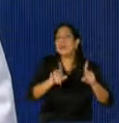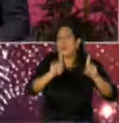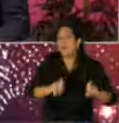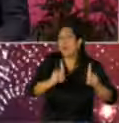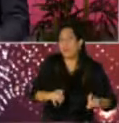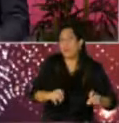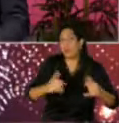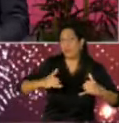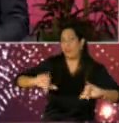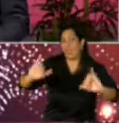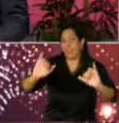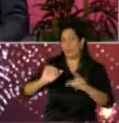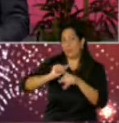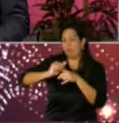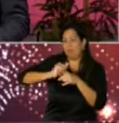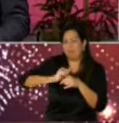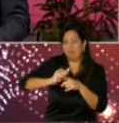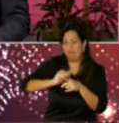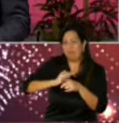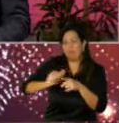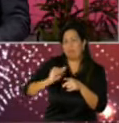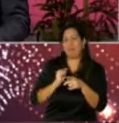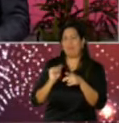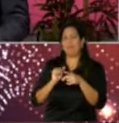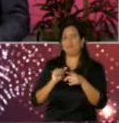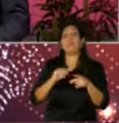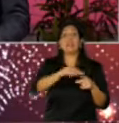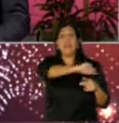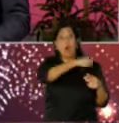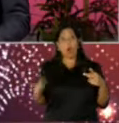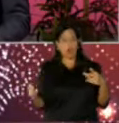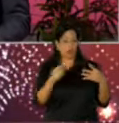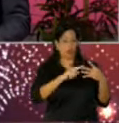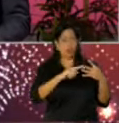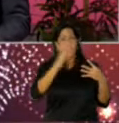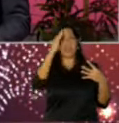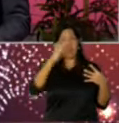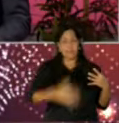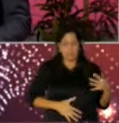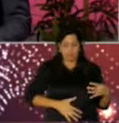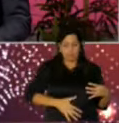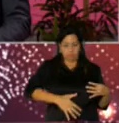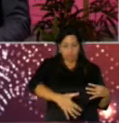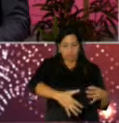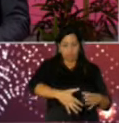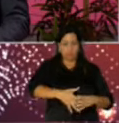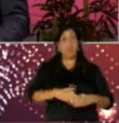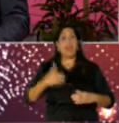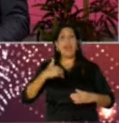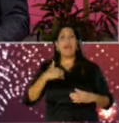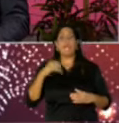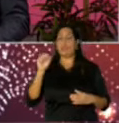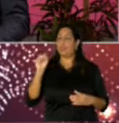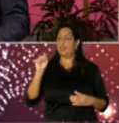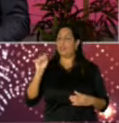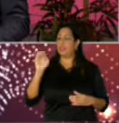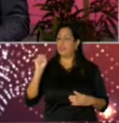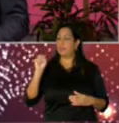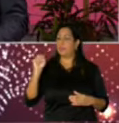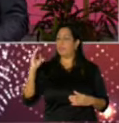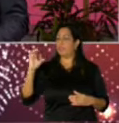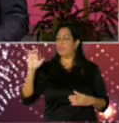han escuchado de eso, que son las células que protegen a los fetos para evitar que haya una transmisión vertical